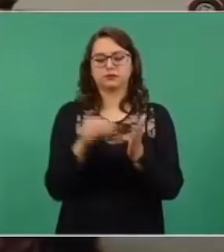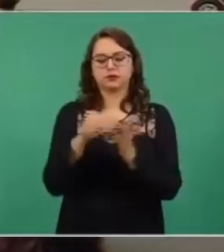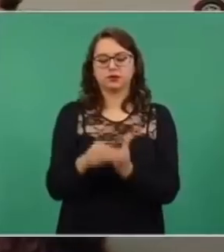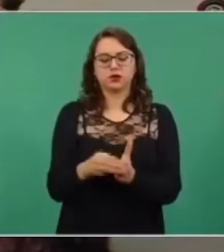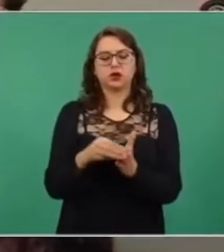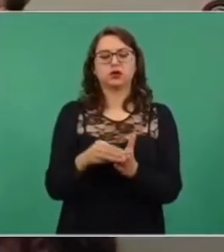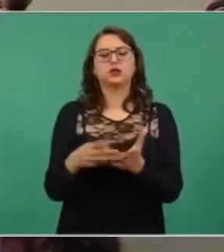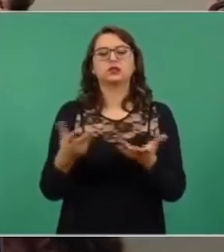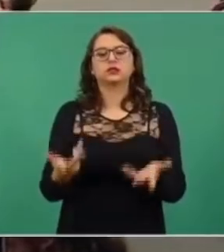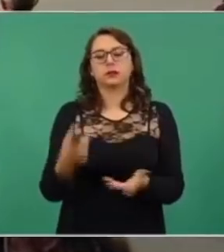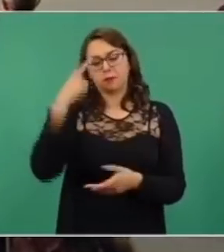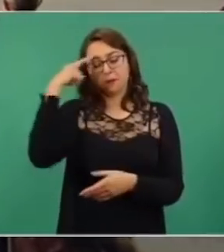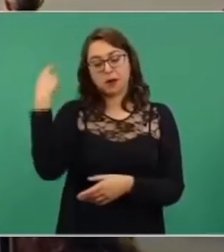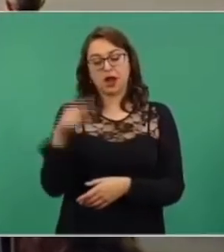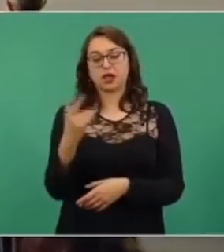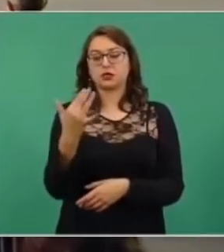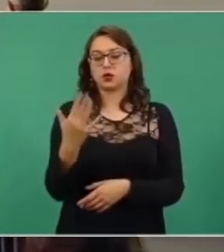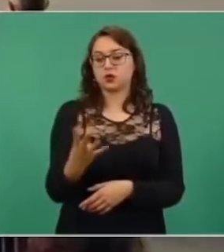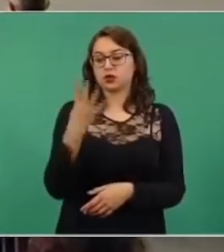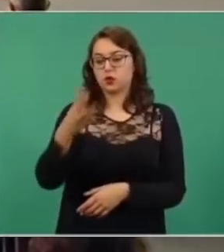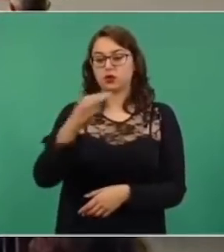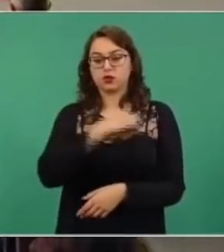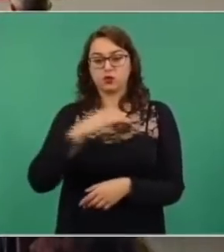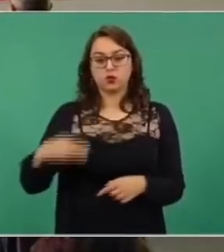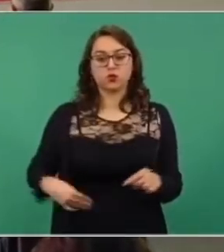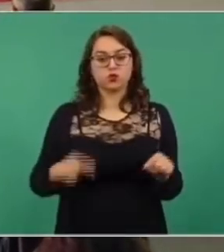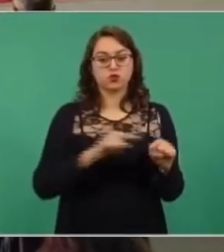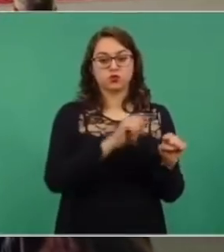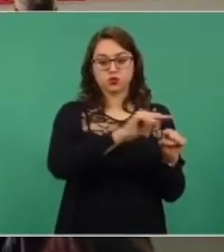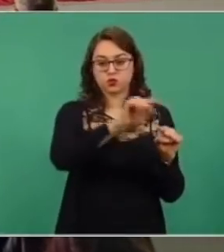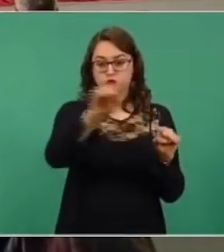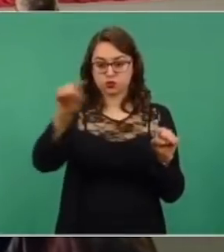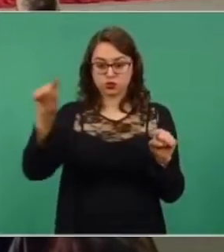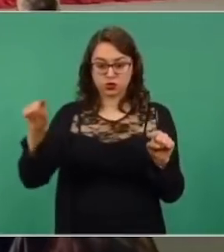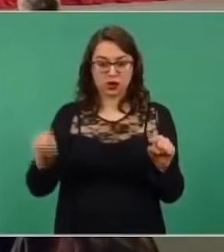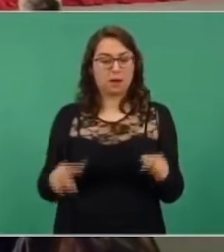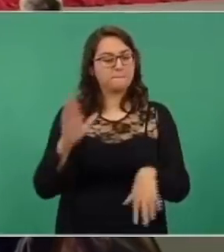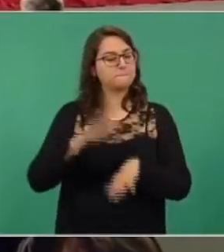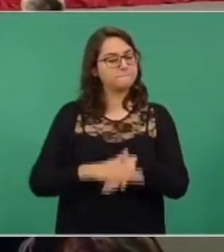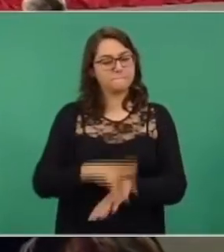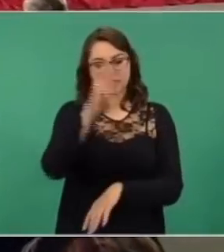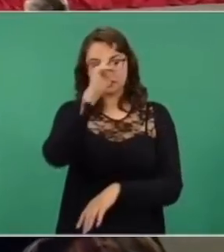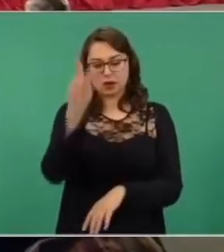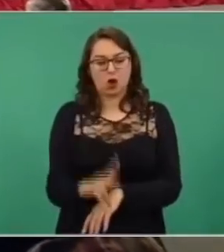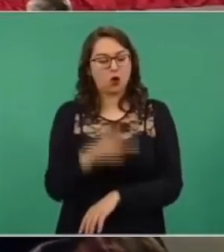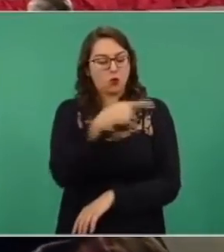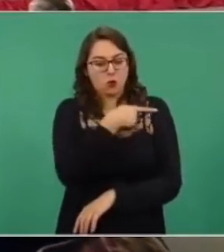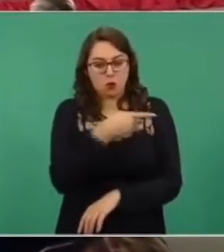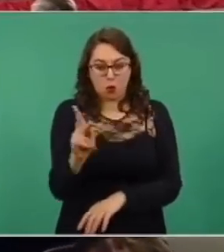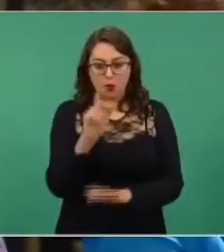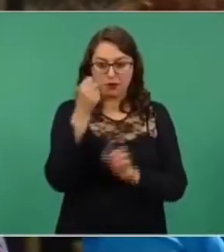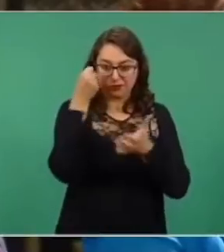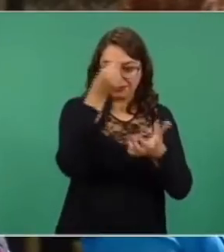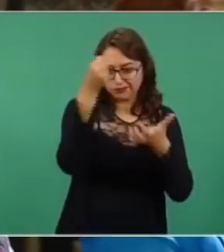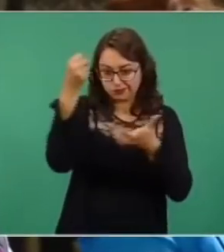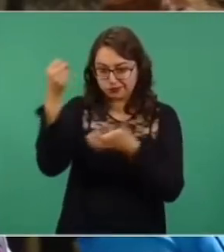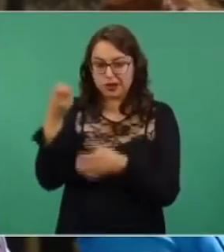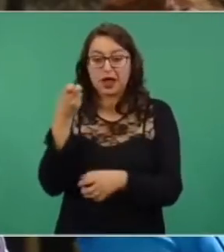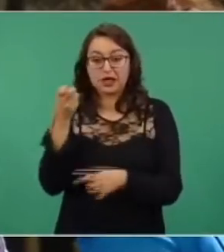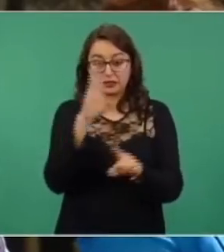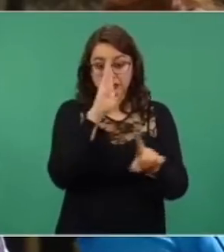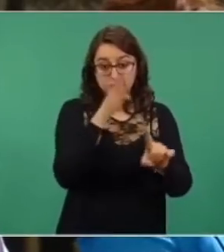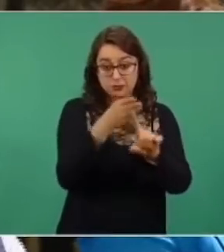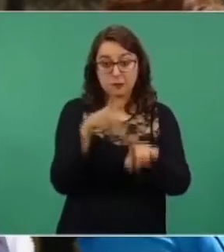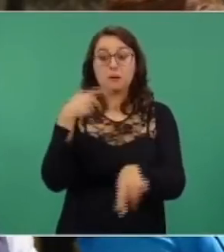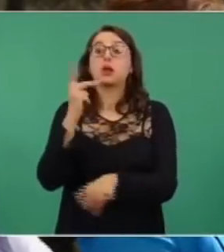pesos para 54 municipios. Los municipios que se atienden son de los más marginados del país, ese es el enfoque, pero para